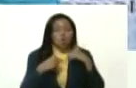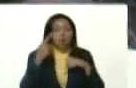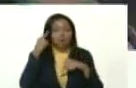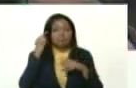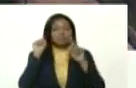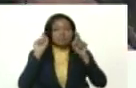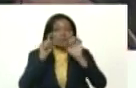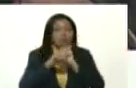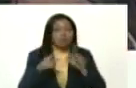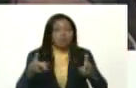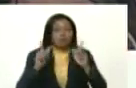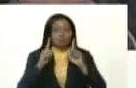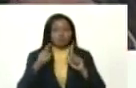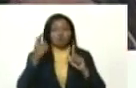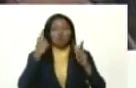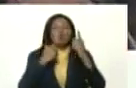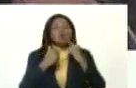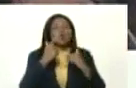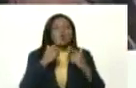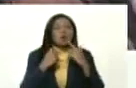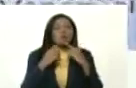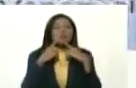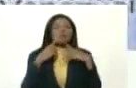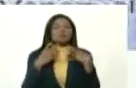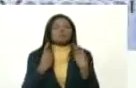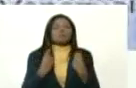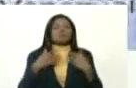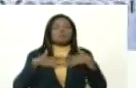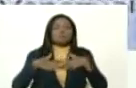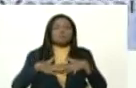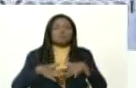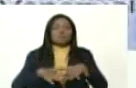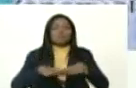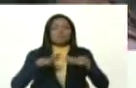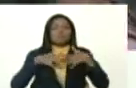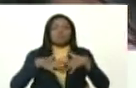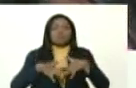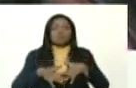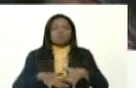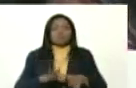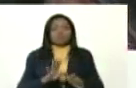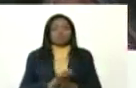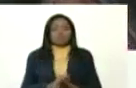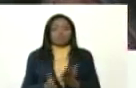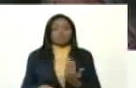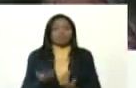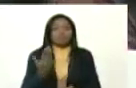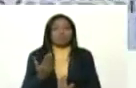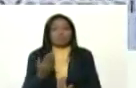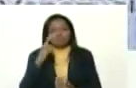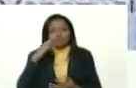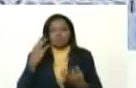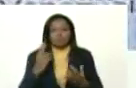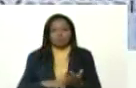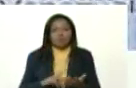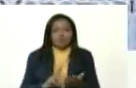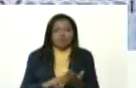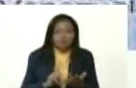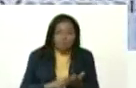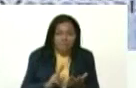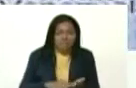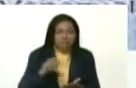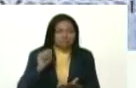colores? Para la relajación en el momento del parto, sí, eso señor. Es efectivo, ¿yo?